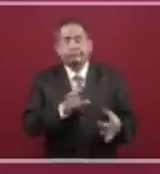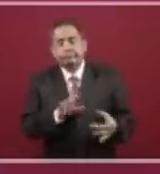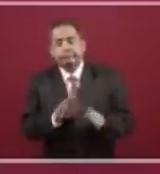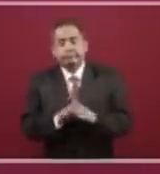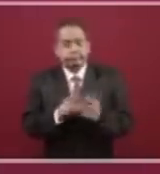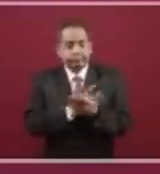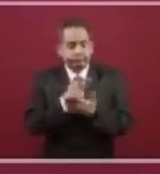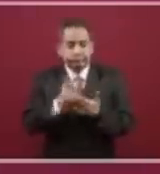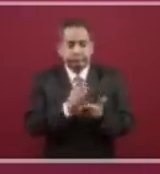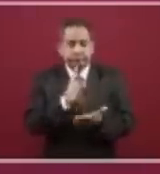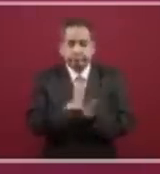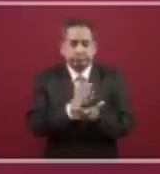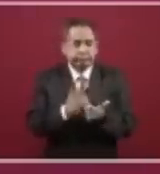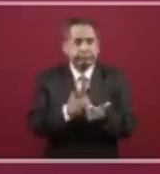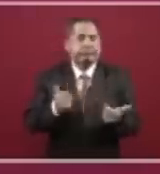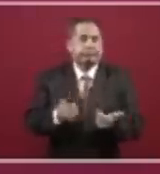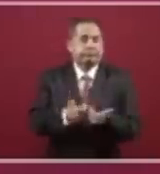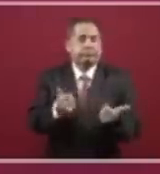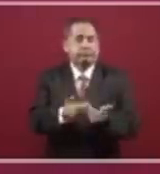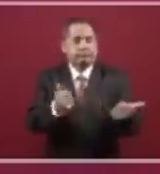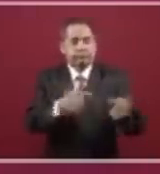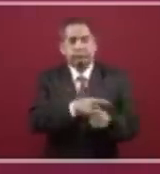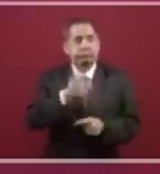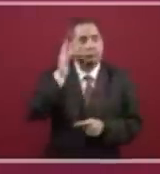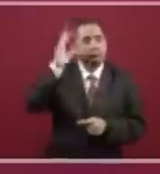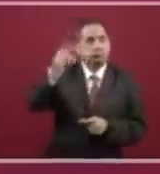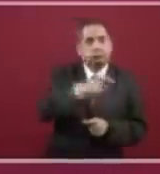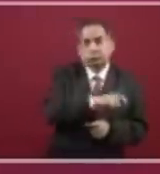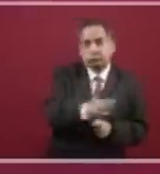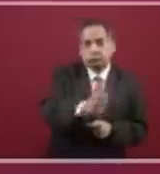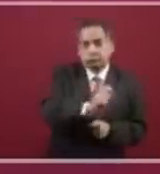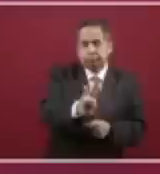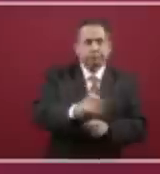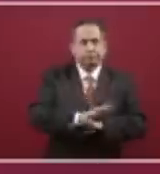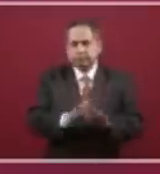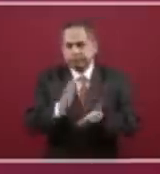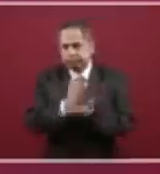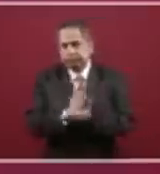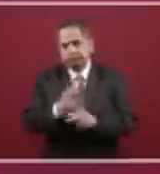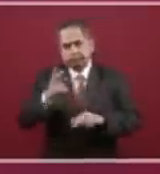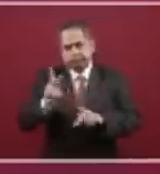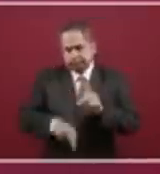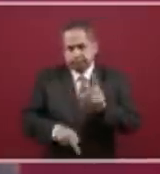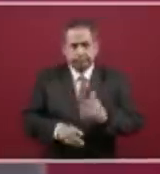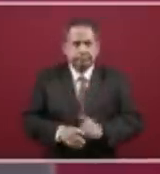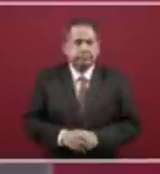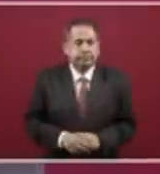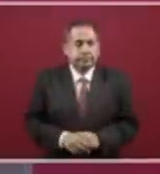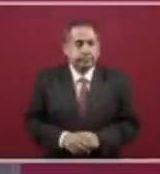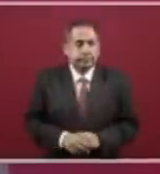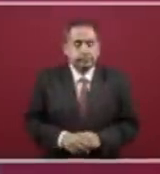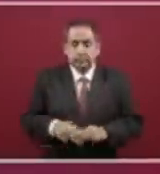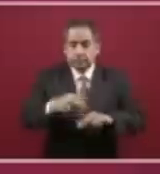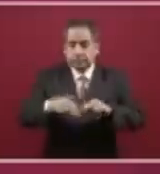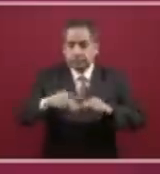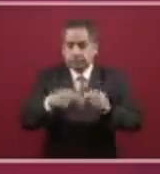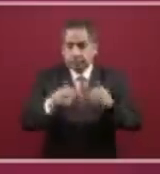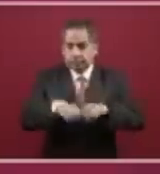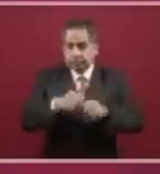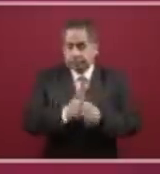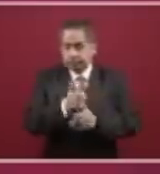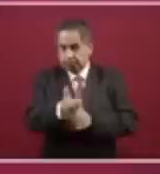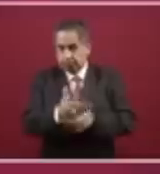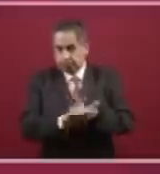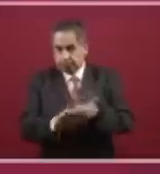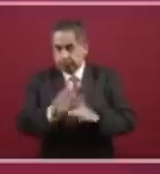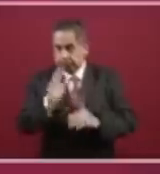proyecto del nuevo aeropuerto como fuente de pago futuro de la deuda contraída resuelve el problema de los bonos y los resultados de la